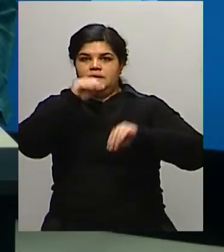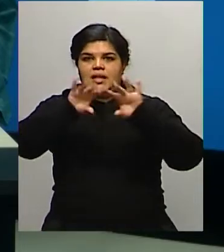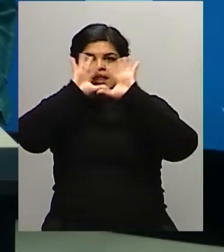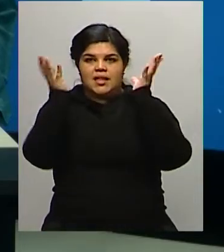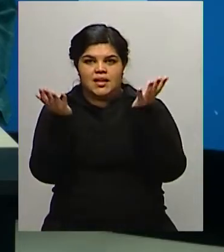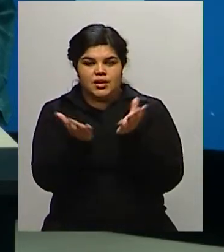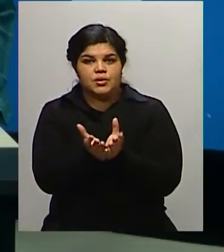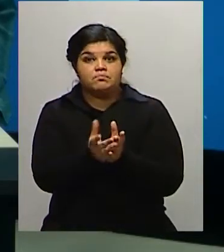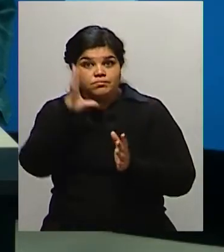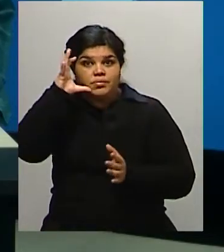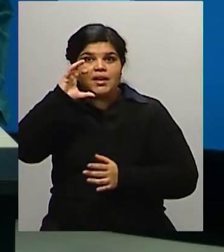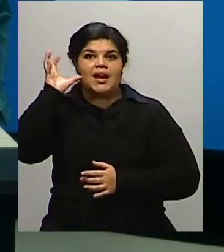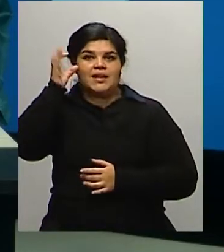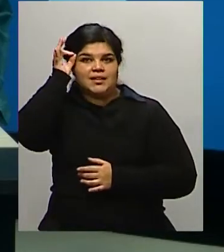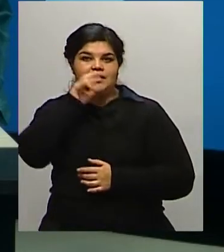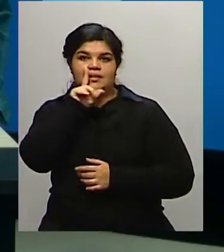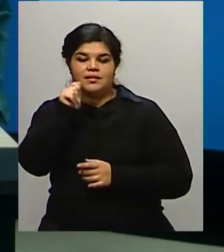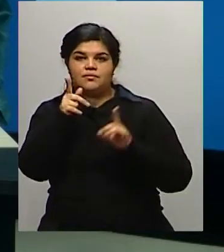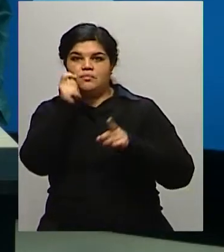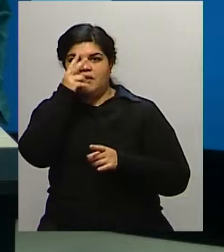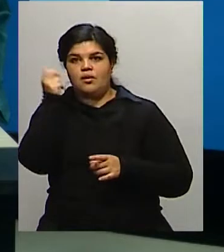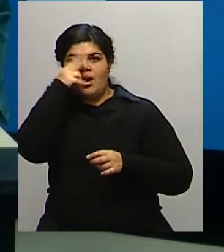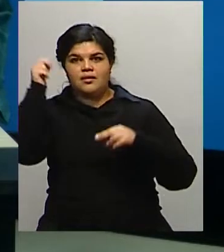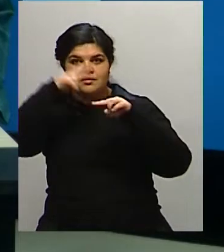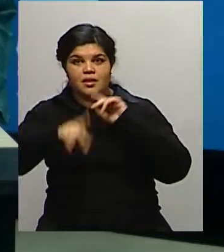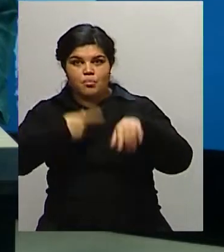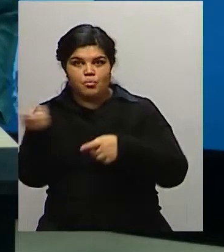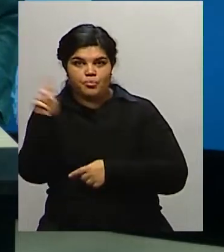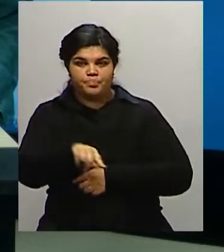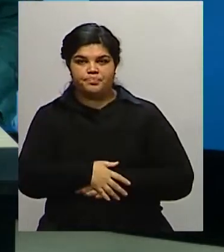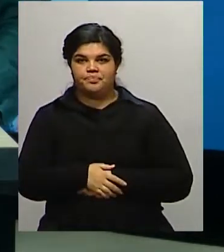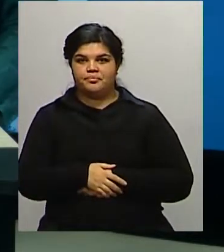Internacional. Recuerden, en el 30 de la TDA, 22 de Super Canal HD. Ya regresamos.